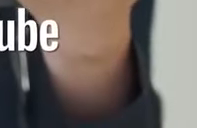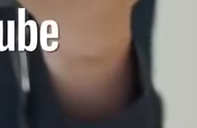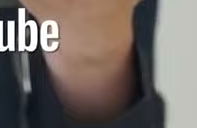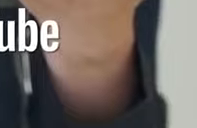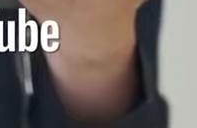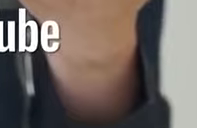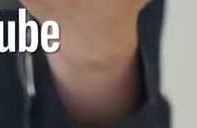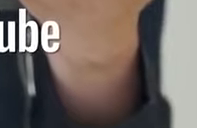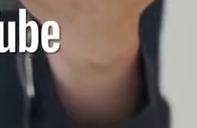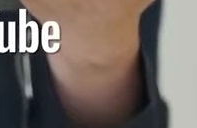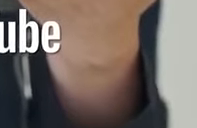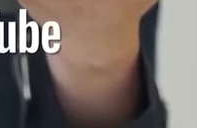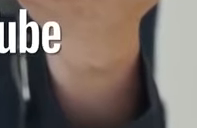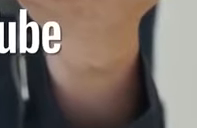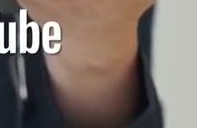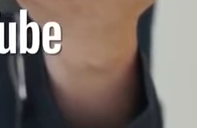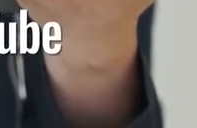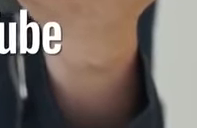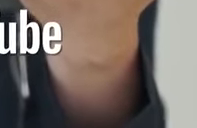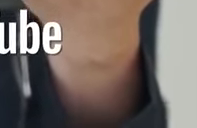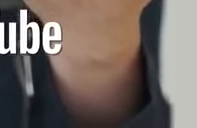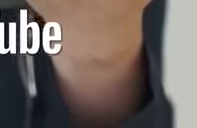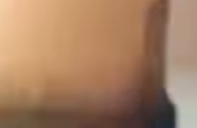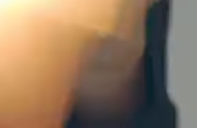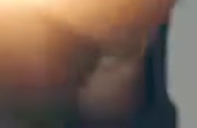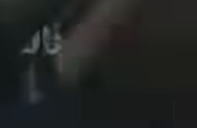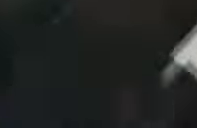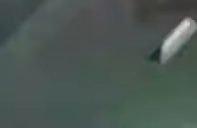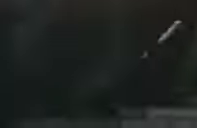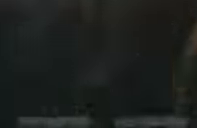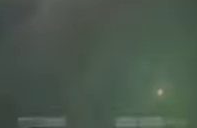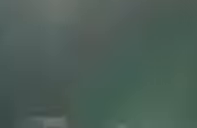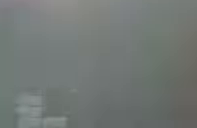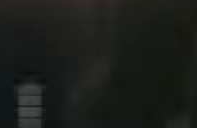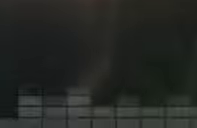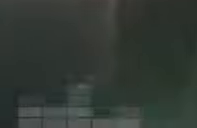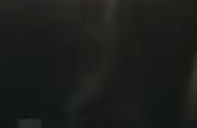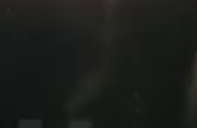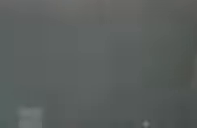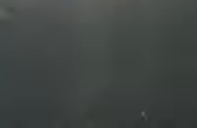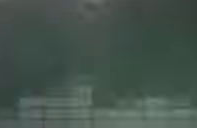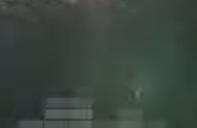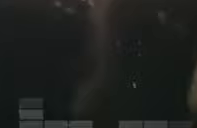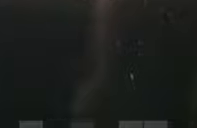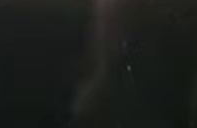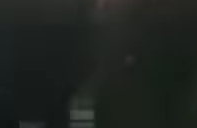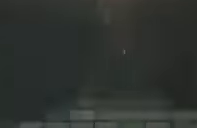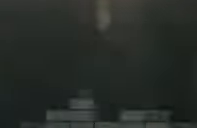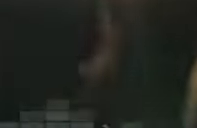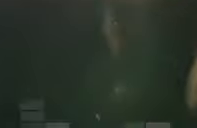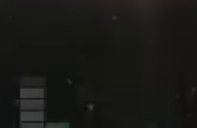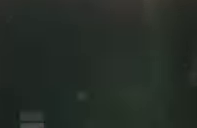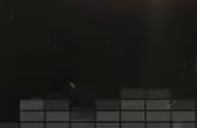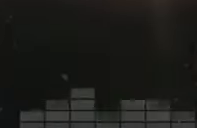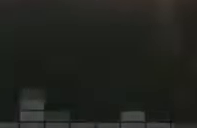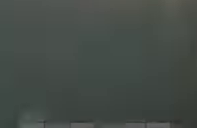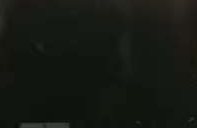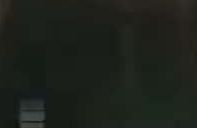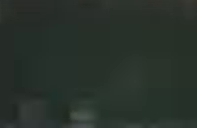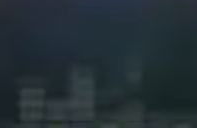YouTube CTNI, YouTube Wanda Rolón. Radio Online, Senda.fm.